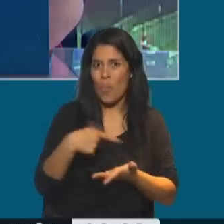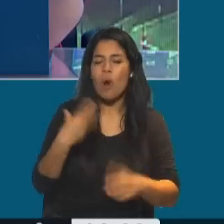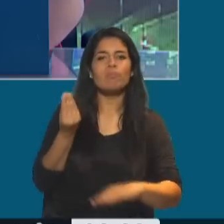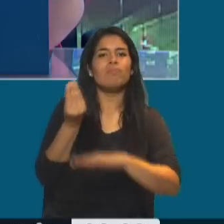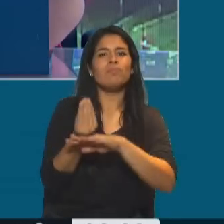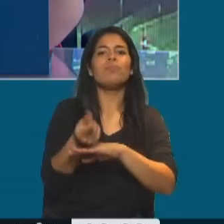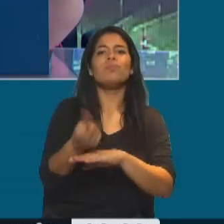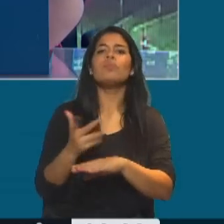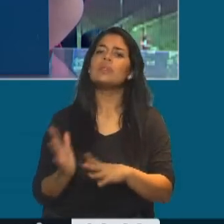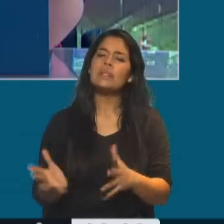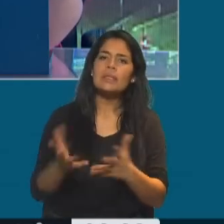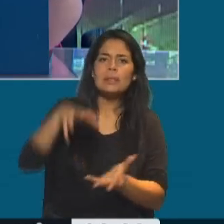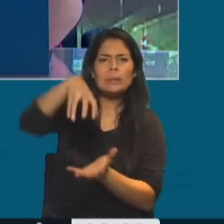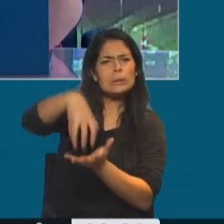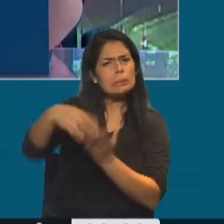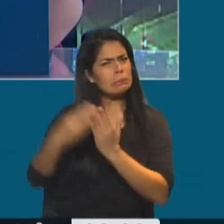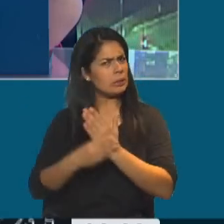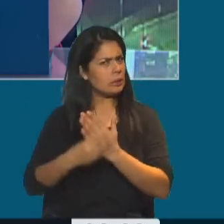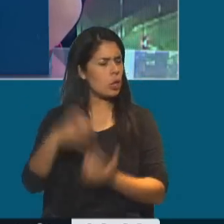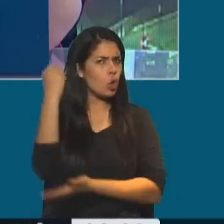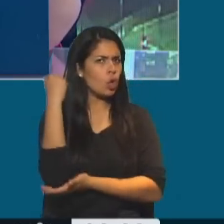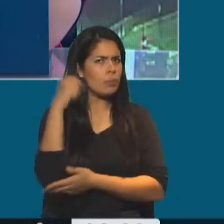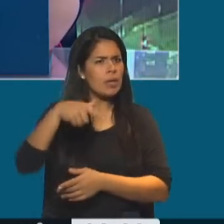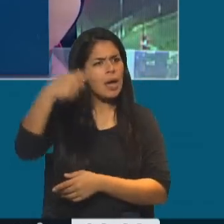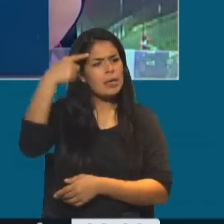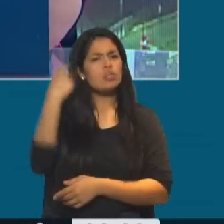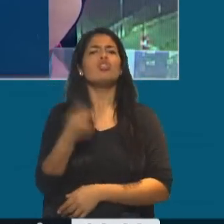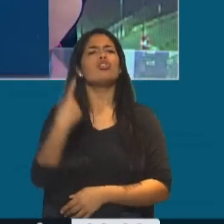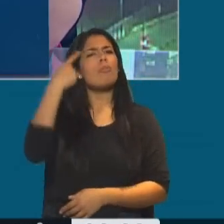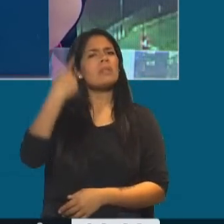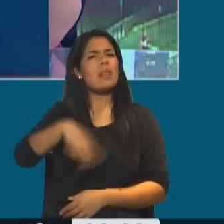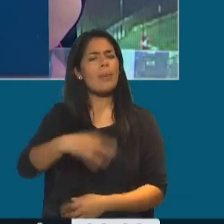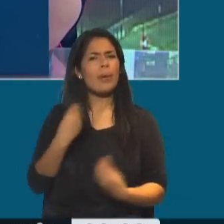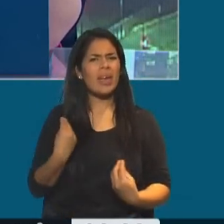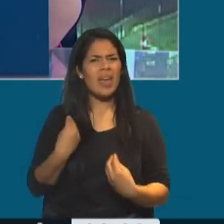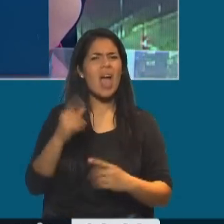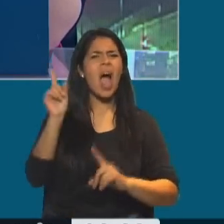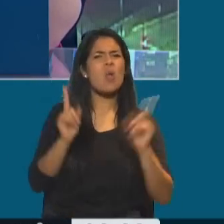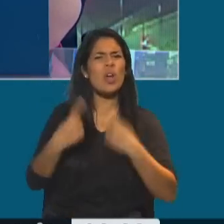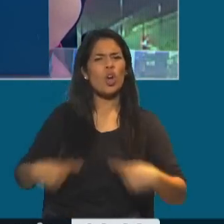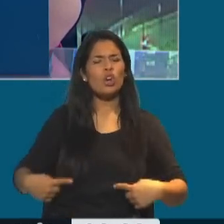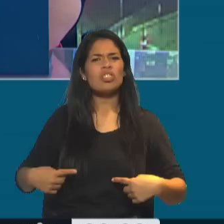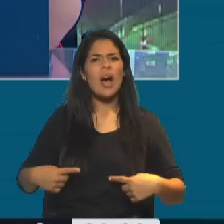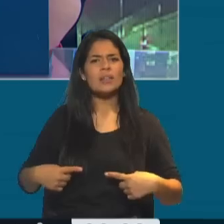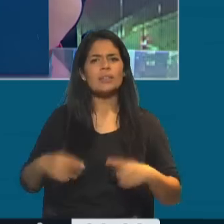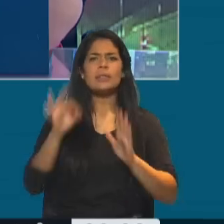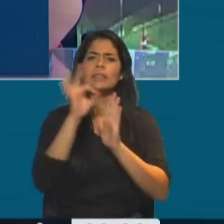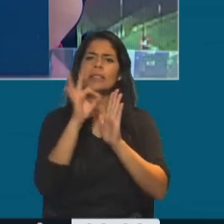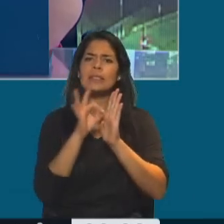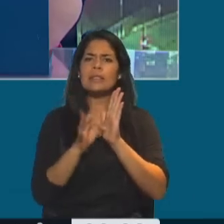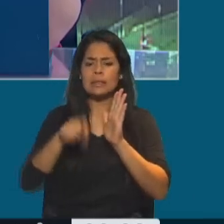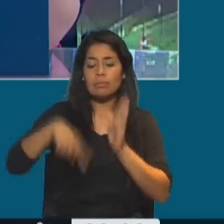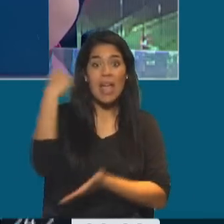Economía, teniendo en cuenta que hoy hay hay puntas que realmente están muy débiles dentro de la